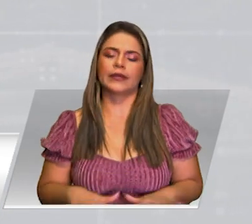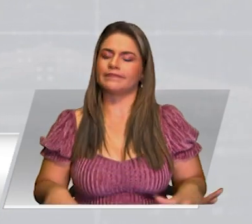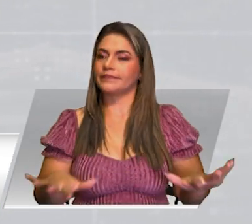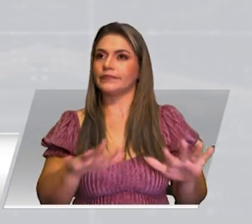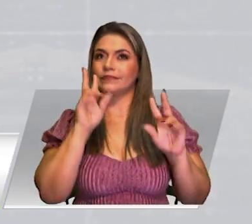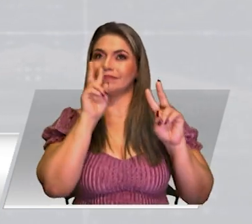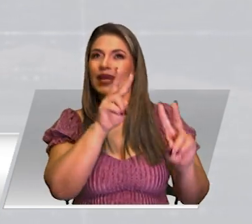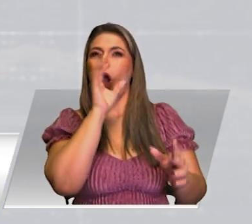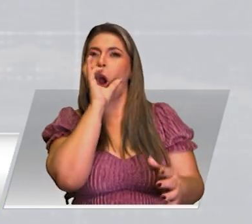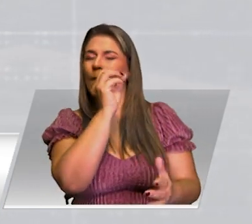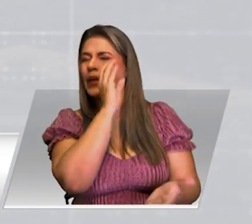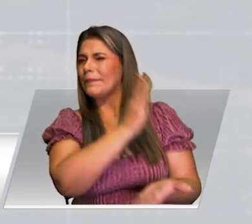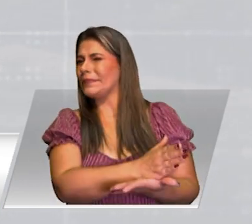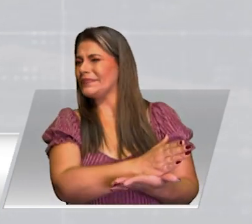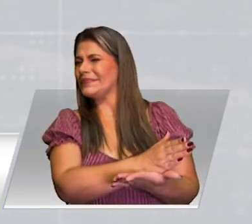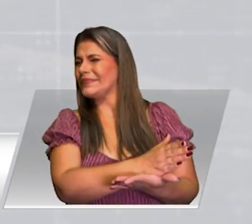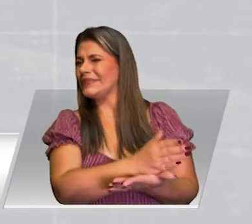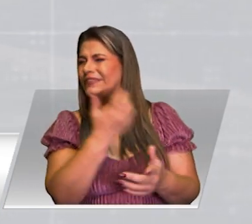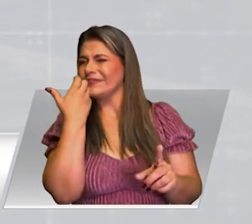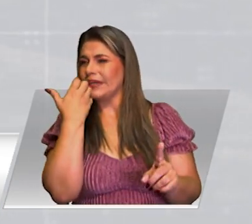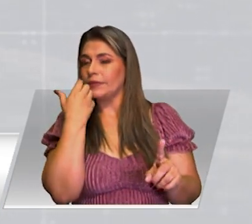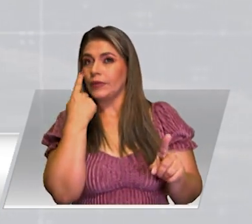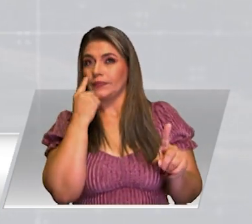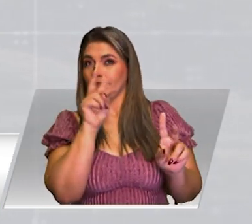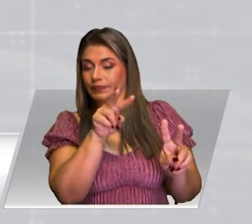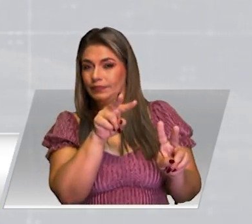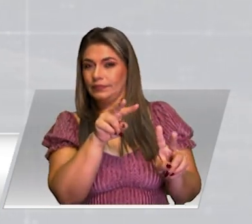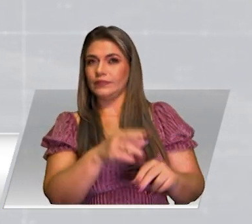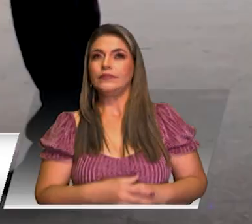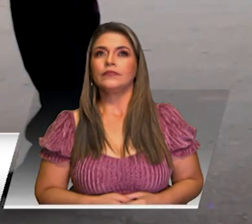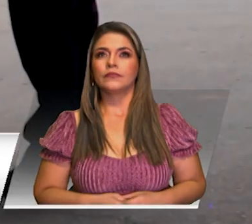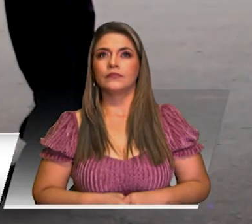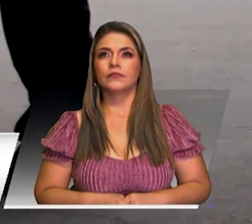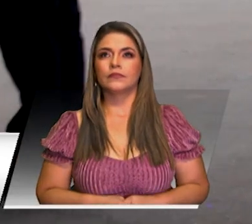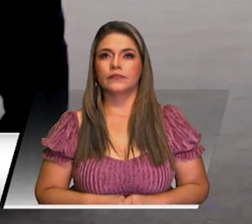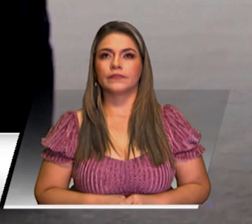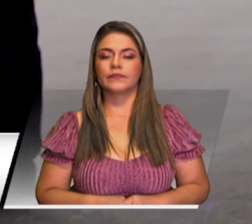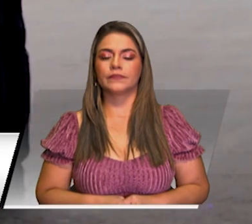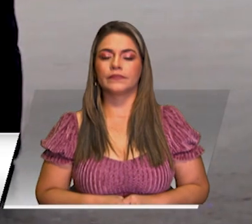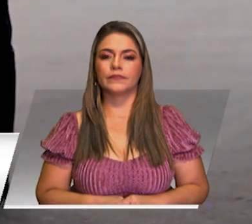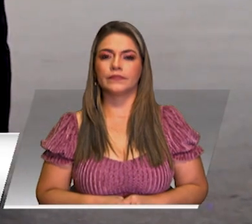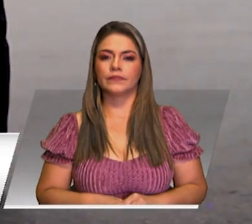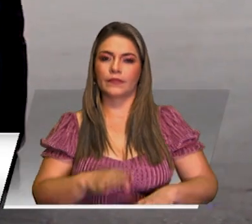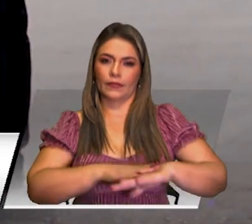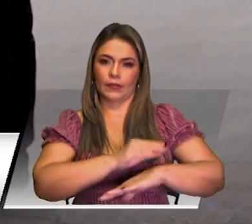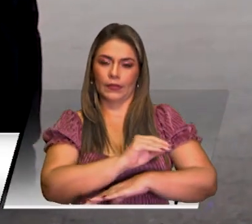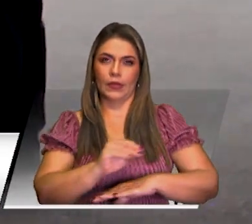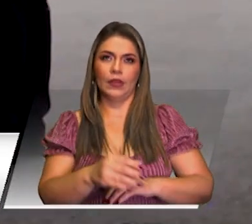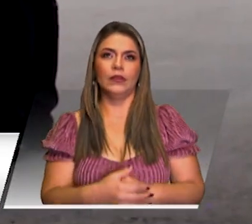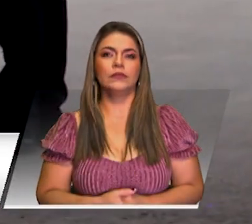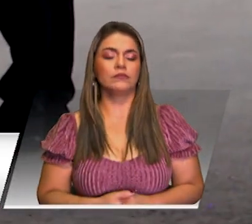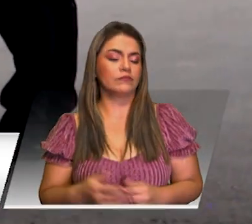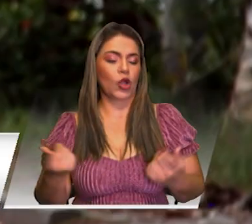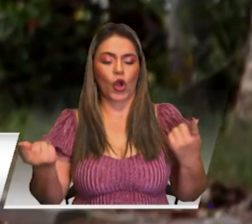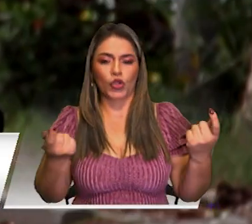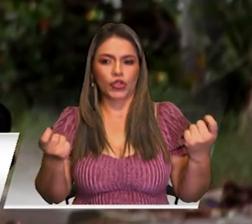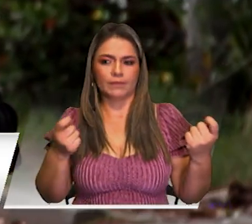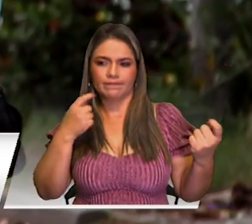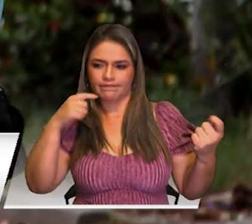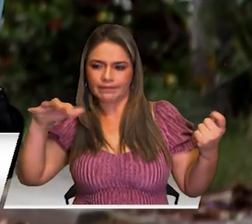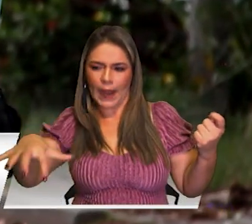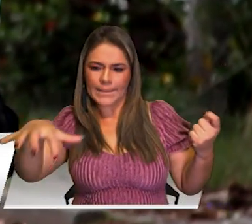que se ve cómo se atiende a un enfermo de kobe de una puerta de una residencia las autoridades acompañan los controles con